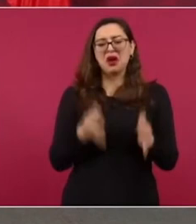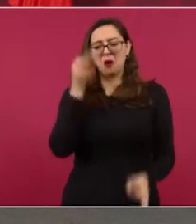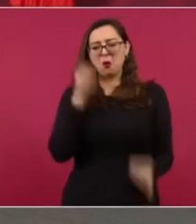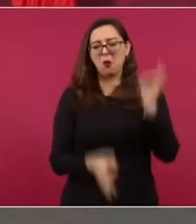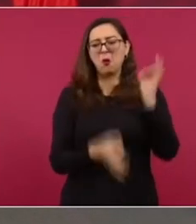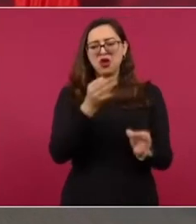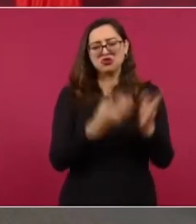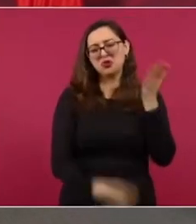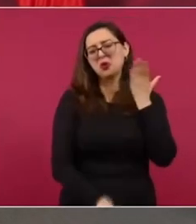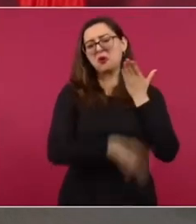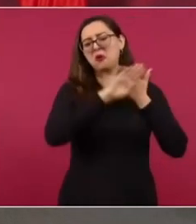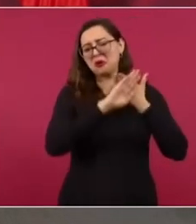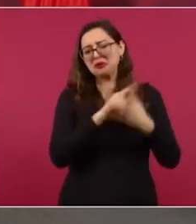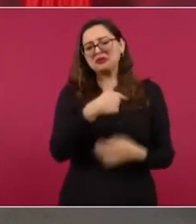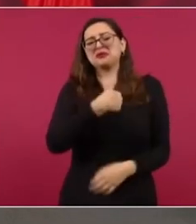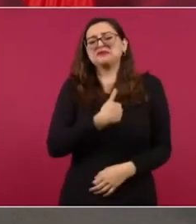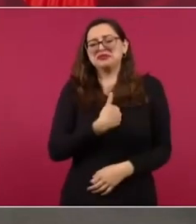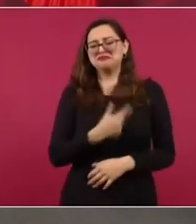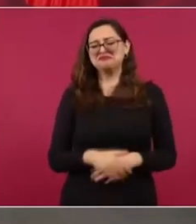No tengo